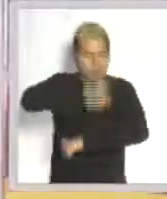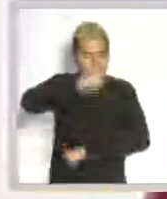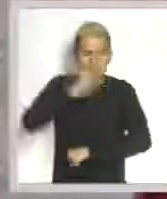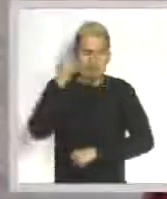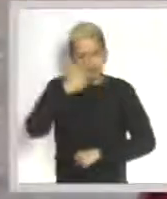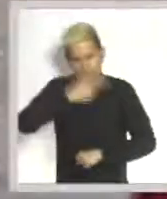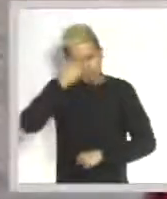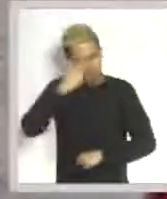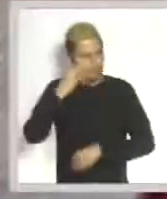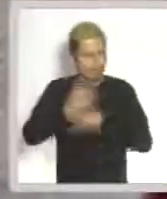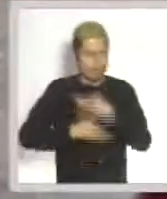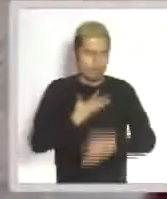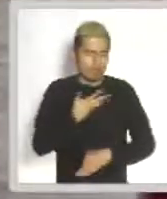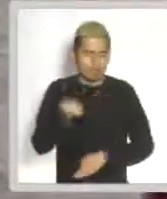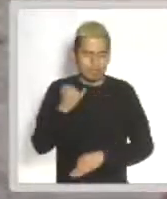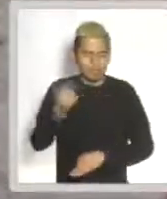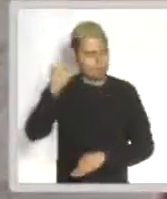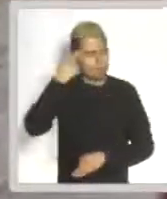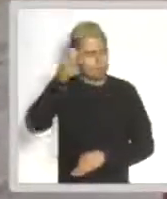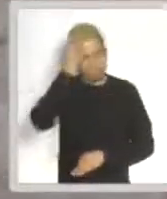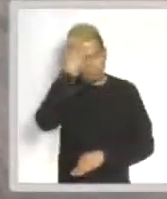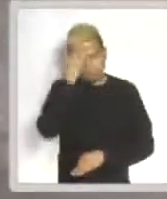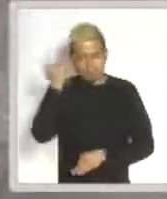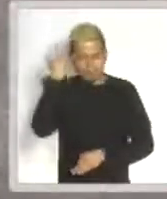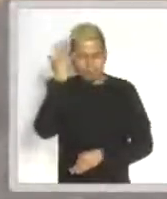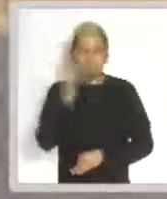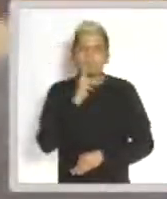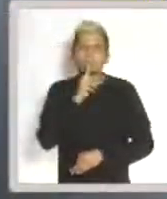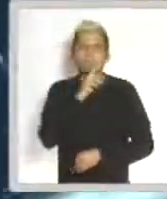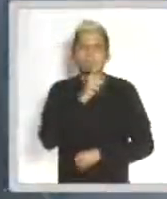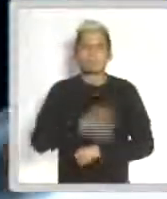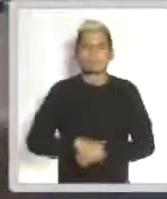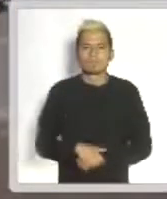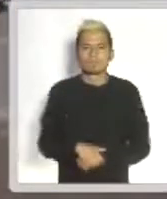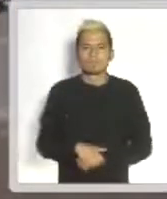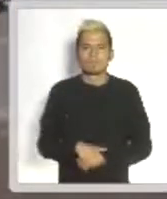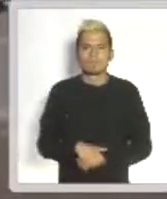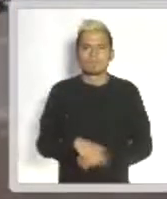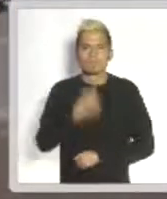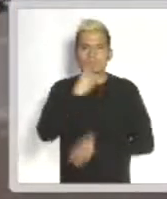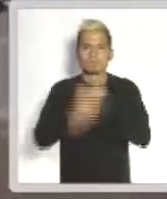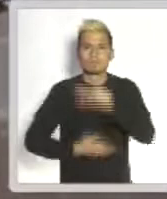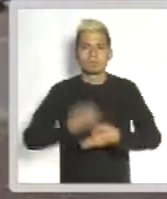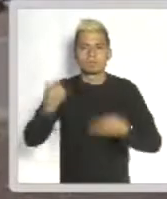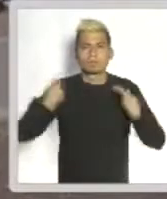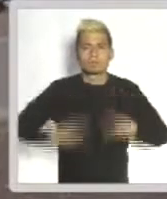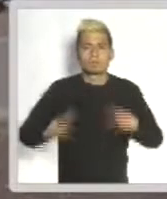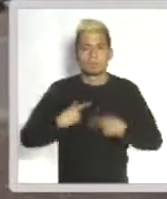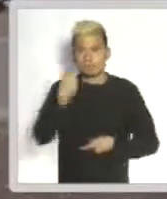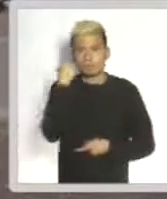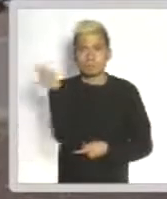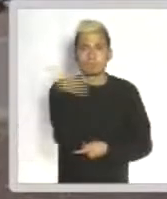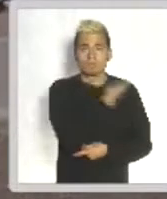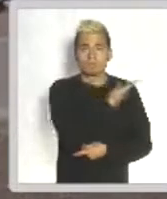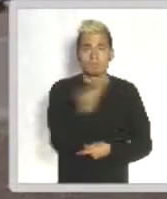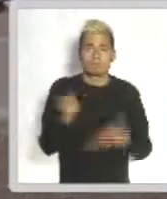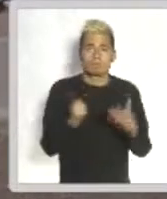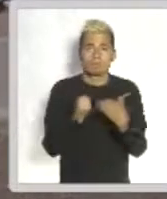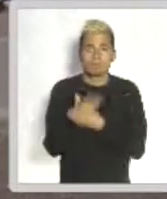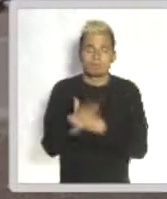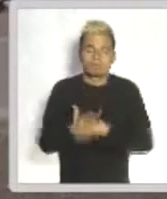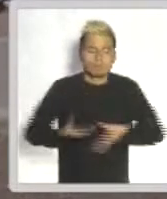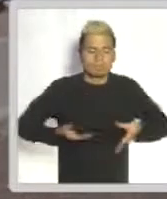cinturón de seguridad horacio castro azteca noticias exhortamos a la ciudadanía para el momento de que salga a la carretera